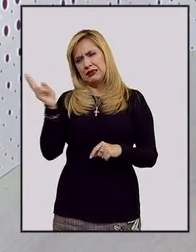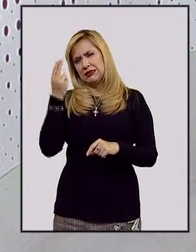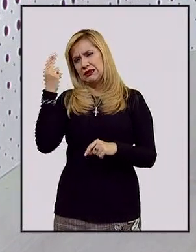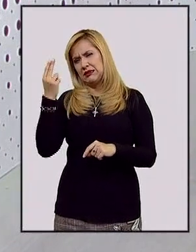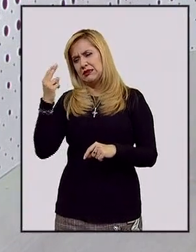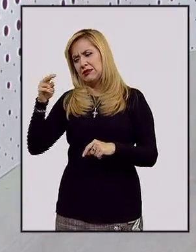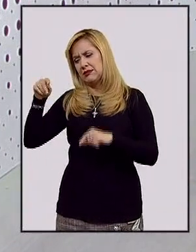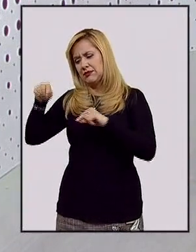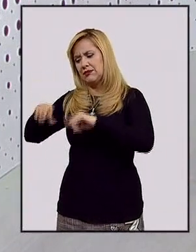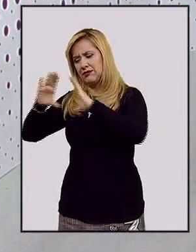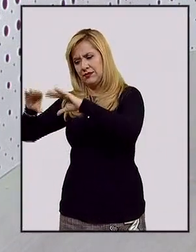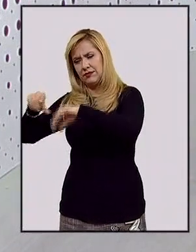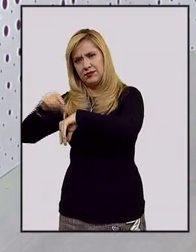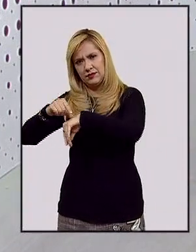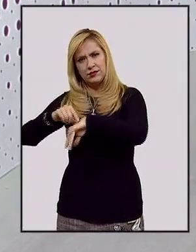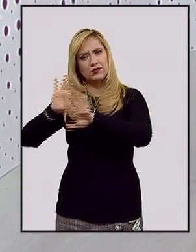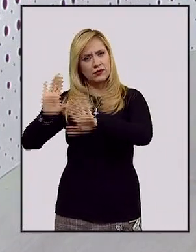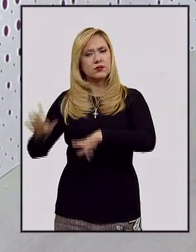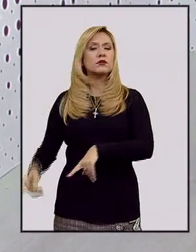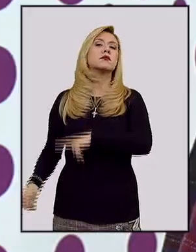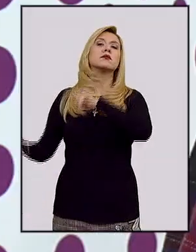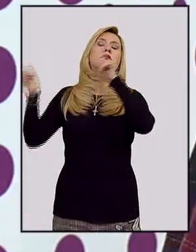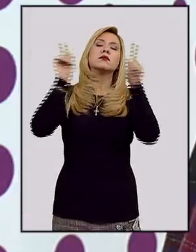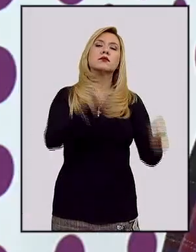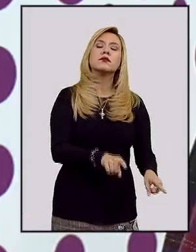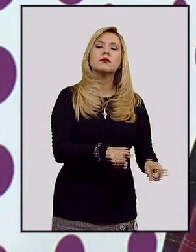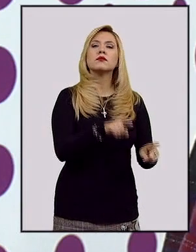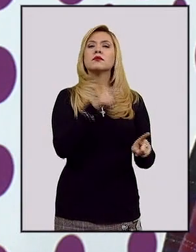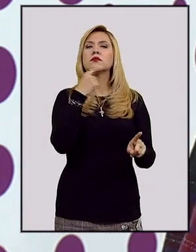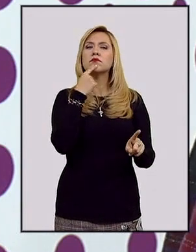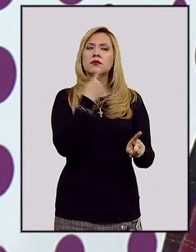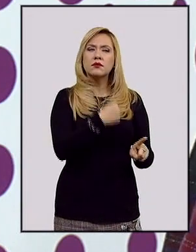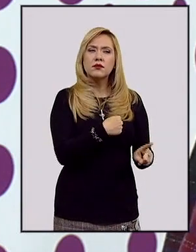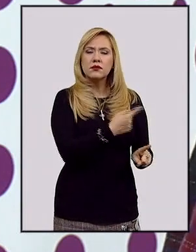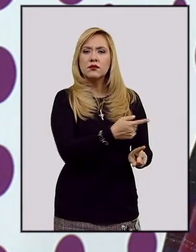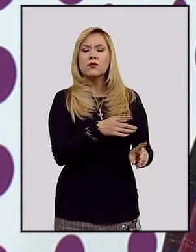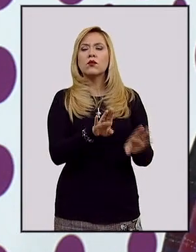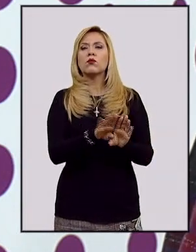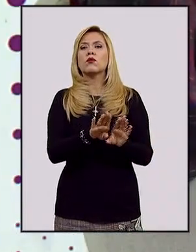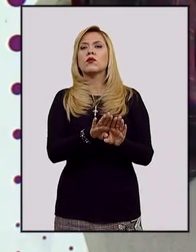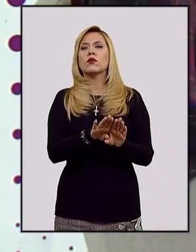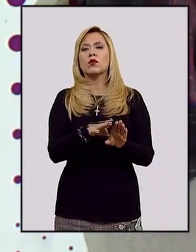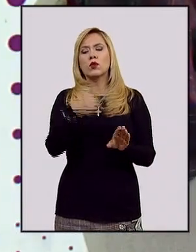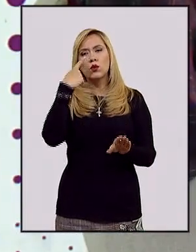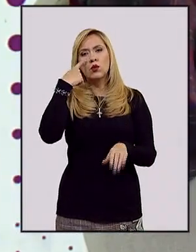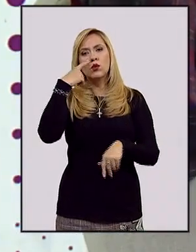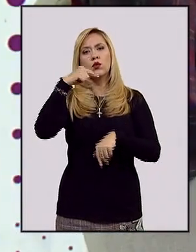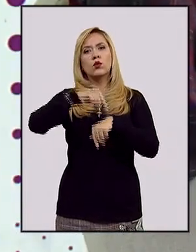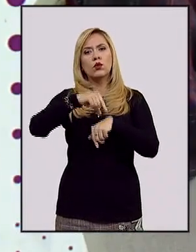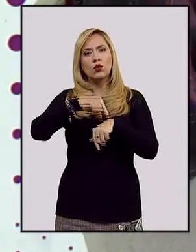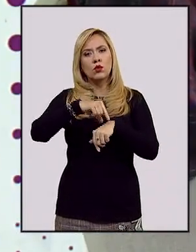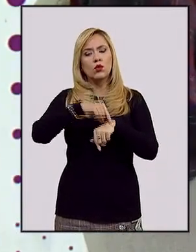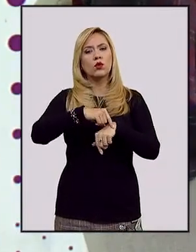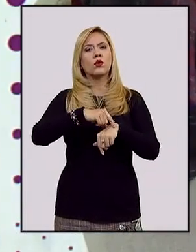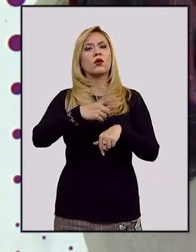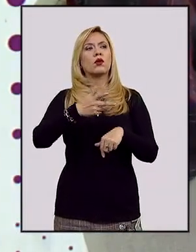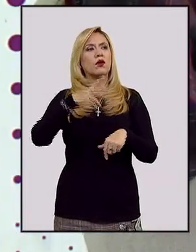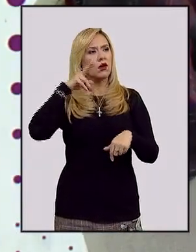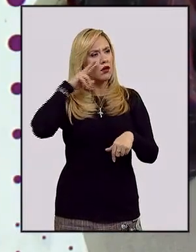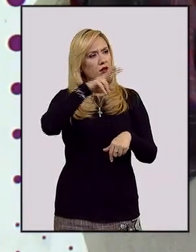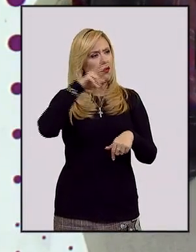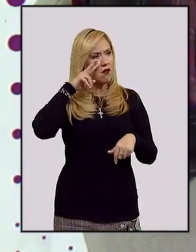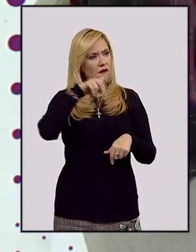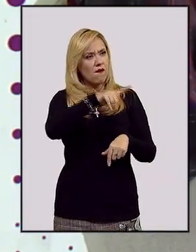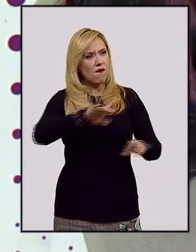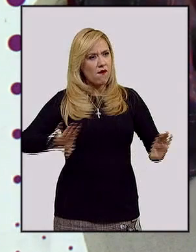desde la universidad, sino nos platicabas sobre esta cuestión un poco de la repetición de lo que los médicos están viendo en su formación, sobre todo a la hora de